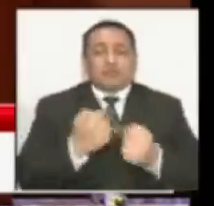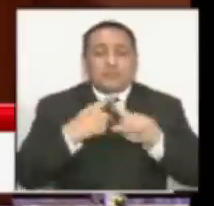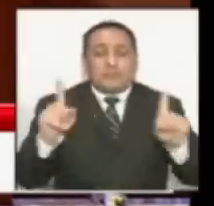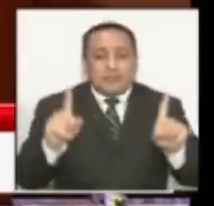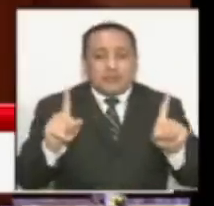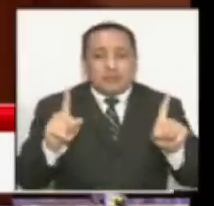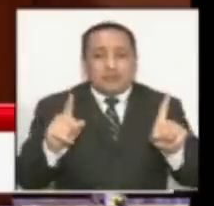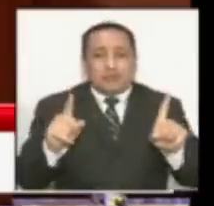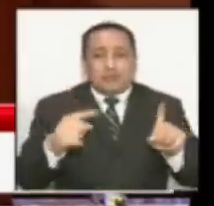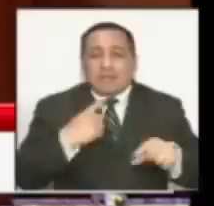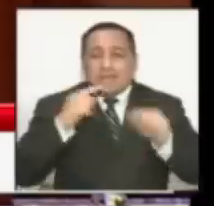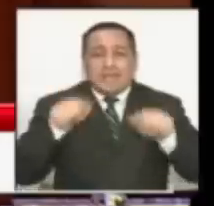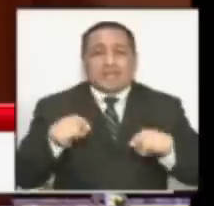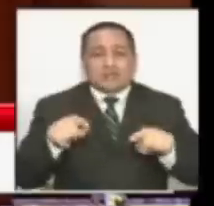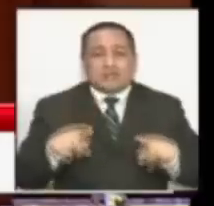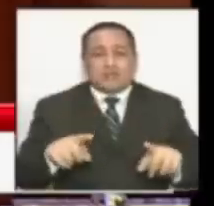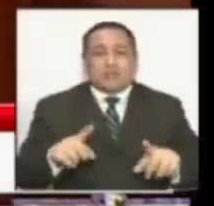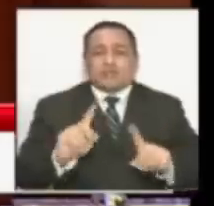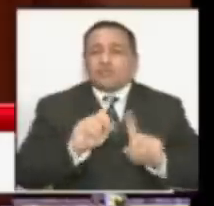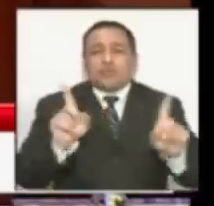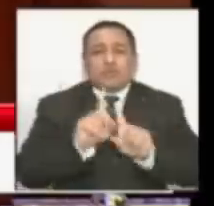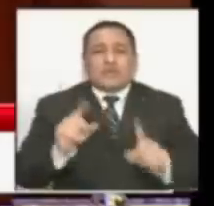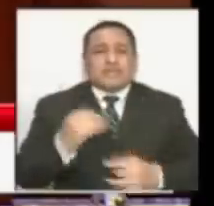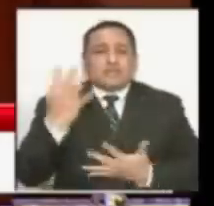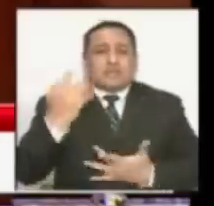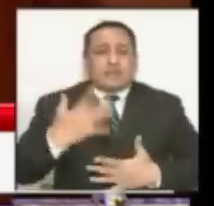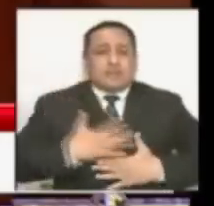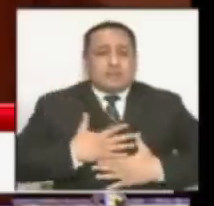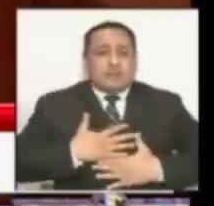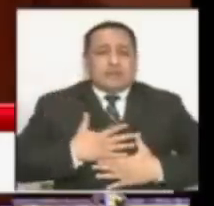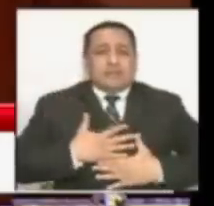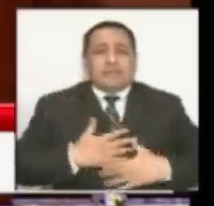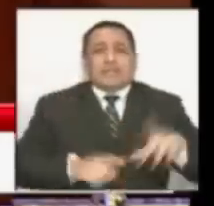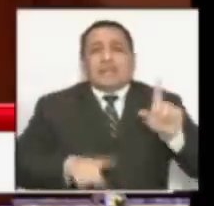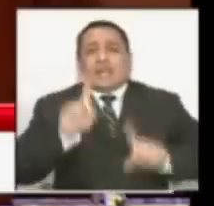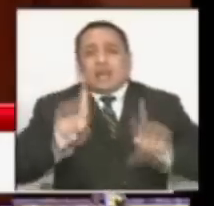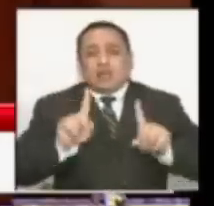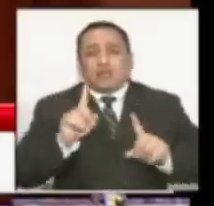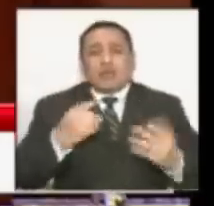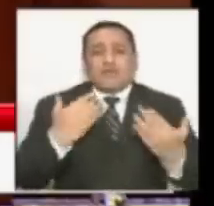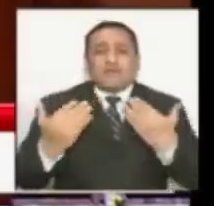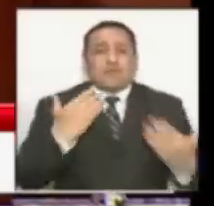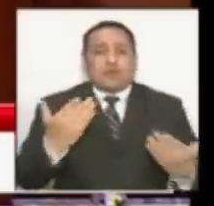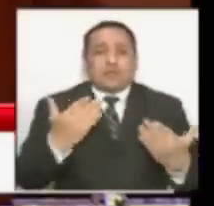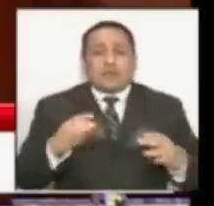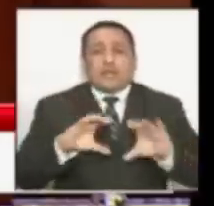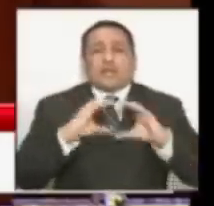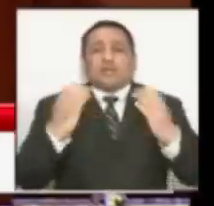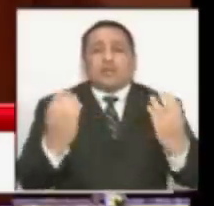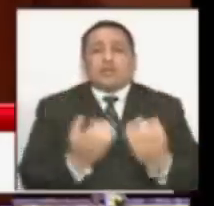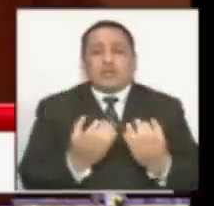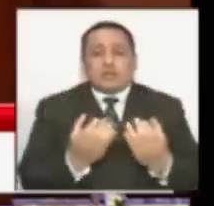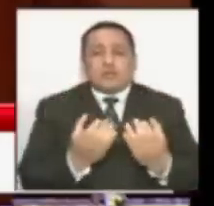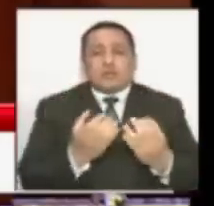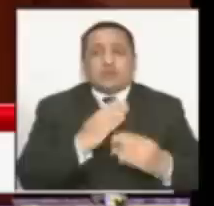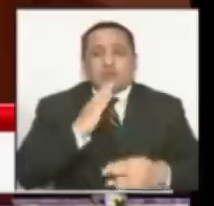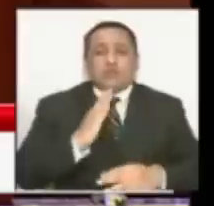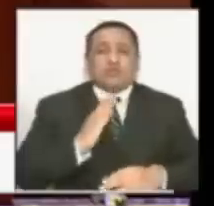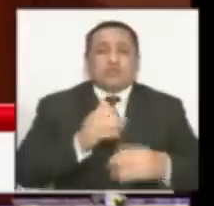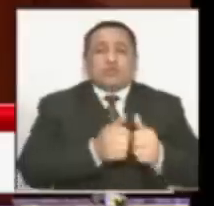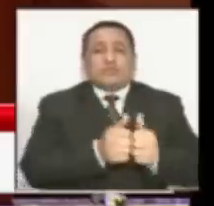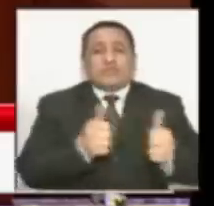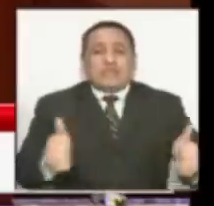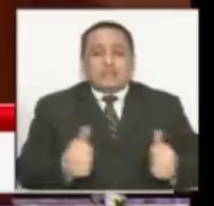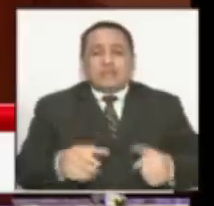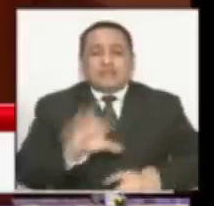sí, sin esperar de nuestra parte que en alguna forma el Congreso abdique su función